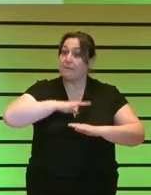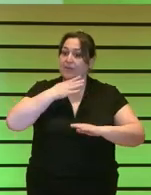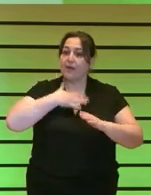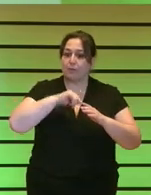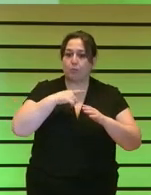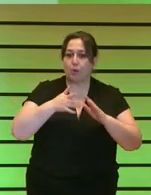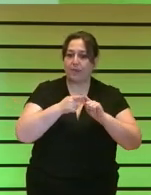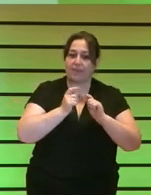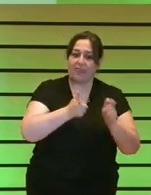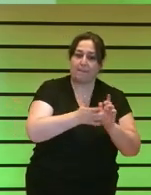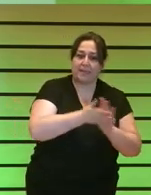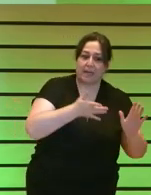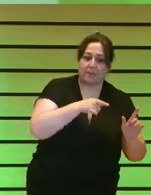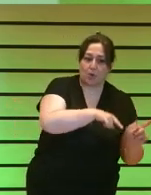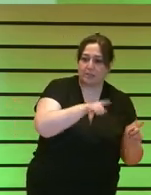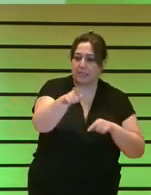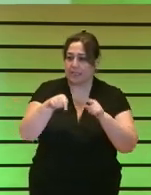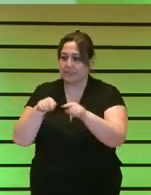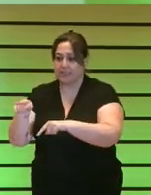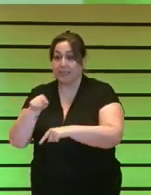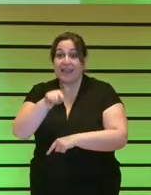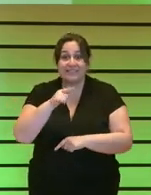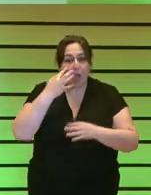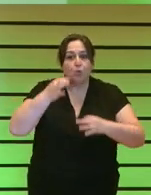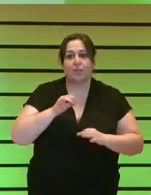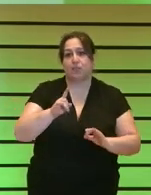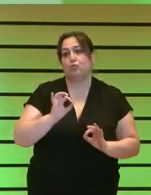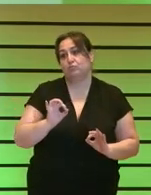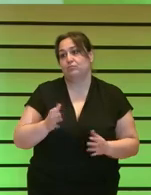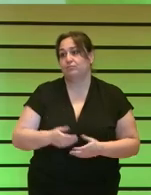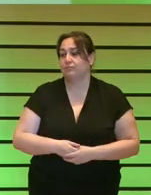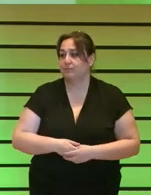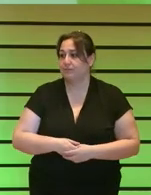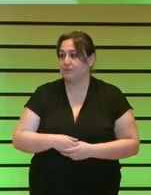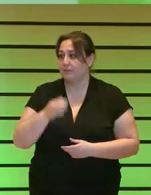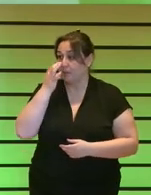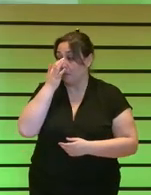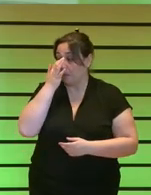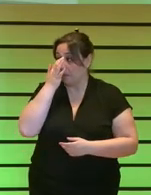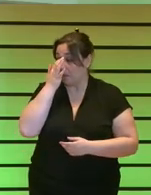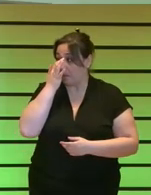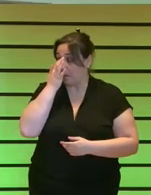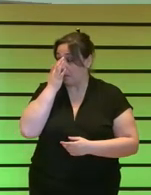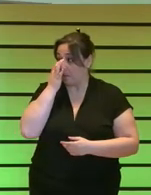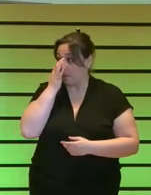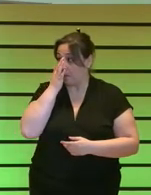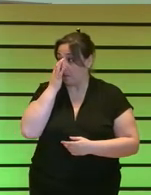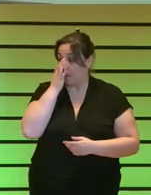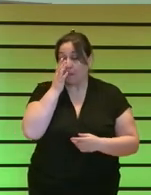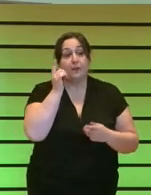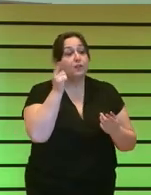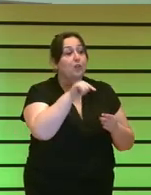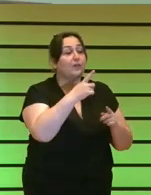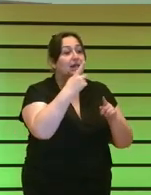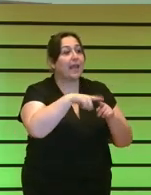unos a otros esa es el auténtico peligro y eso es lo que hay que cortar de cuajo y en ese sentido dentro de los elementos que